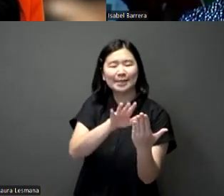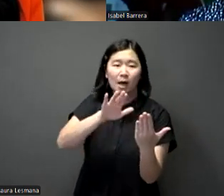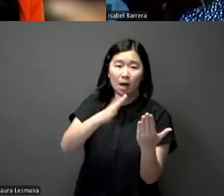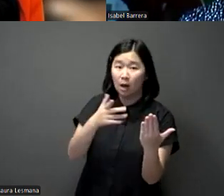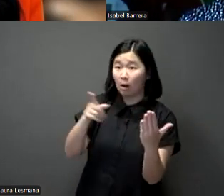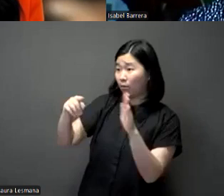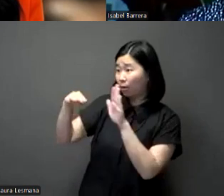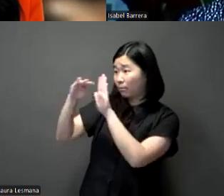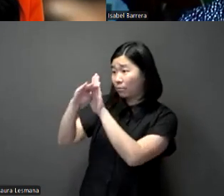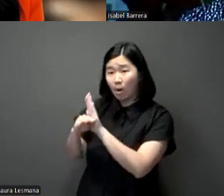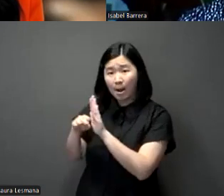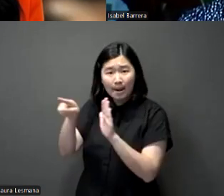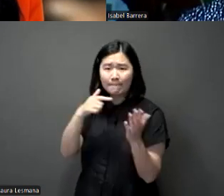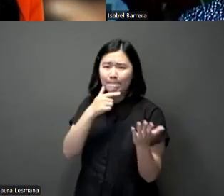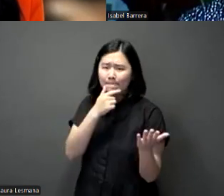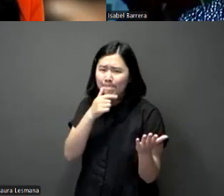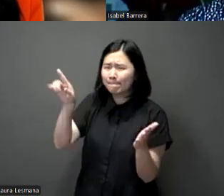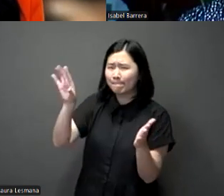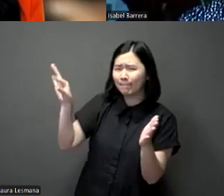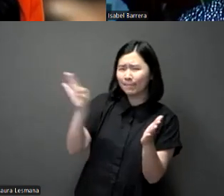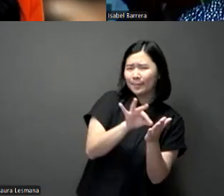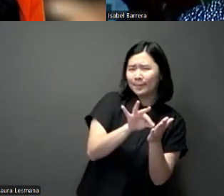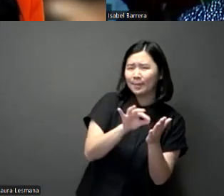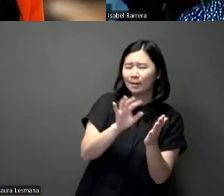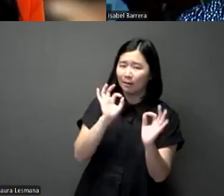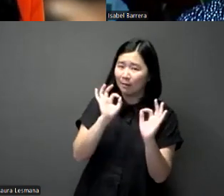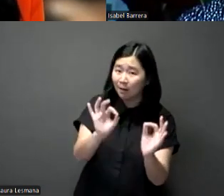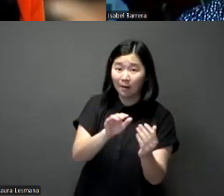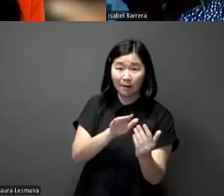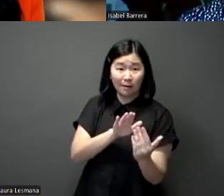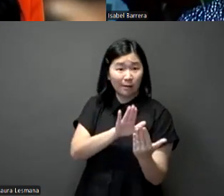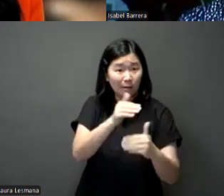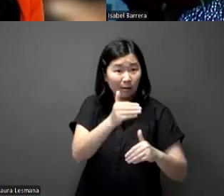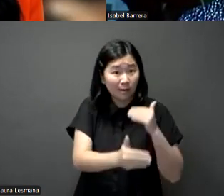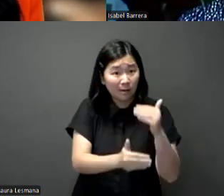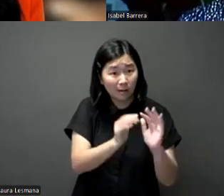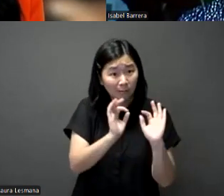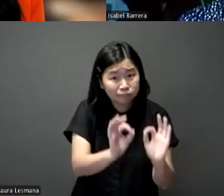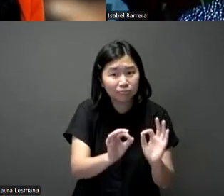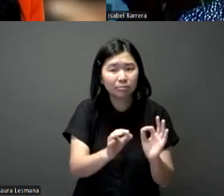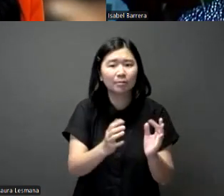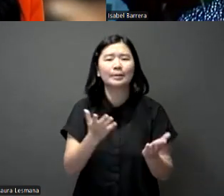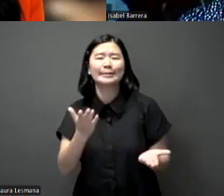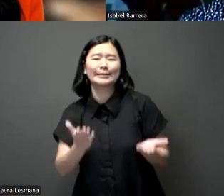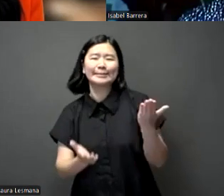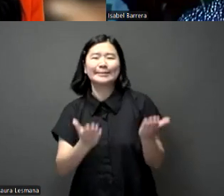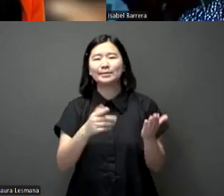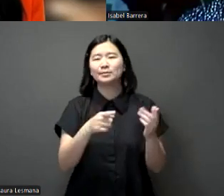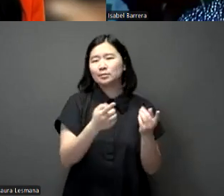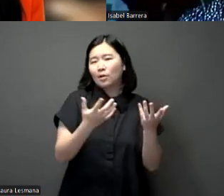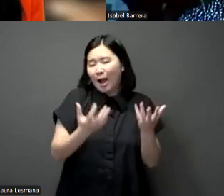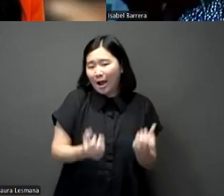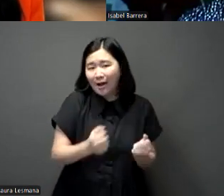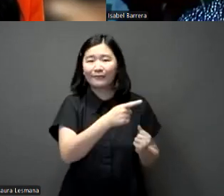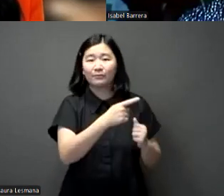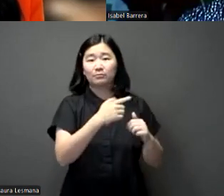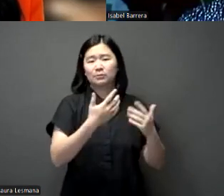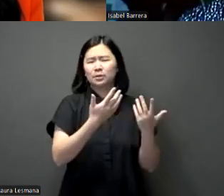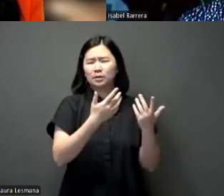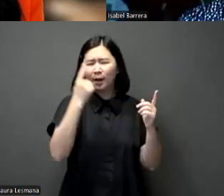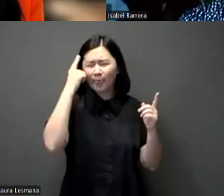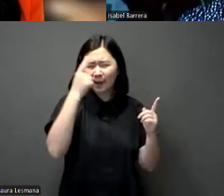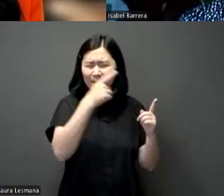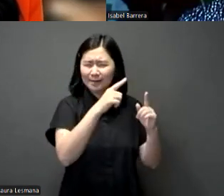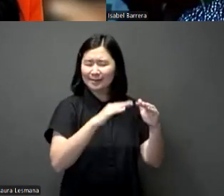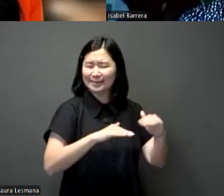qué poblaciones no acceden y adicionalmente como cuáles son aquellas en que existen mayores